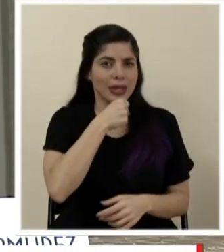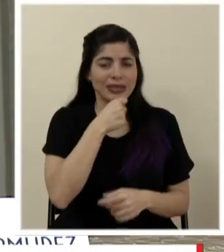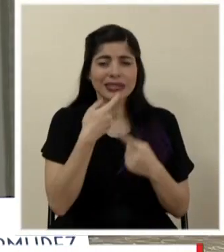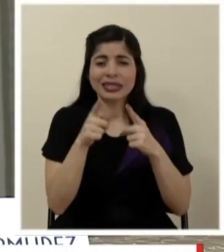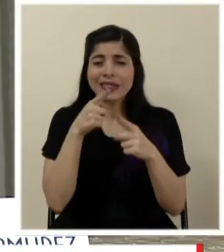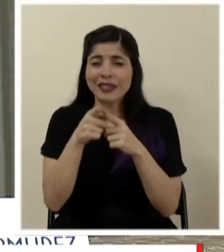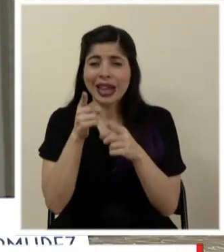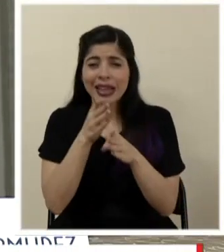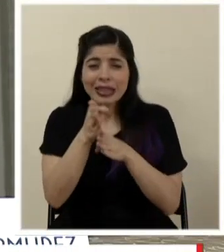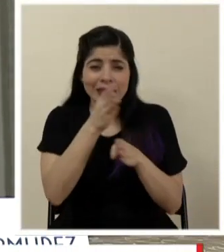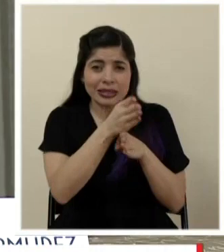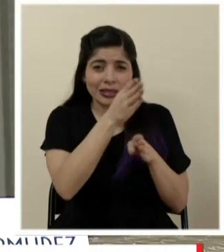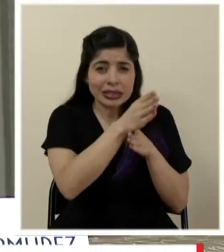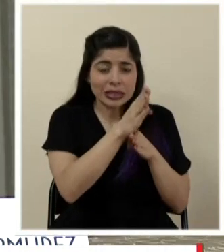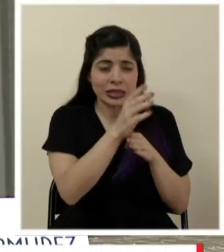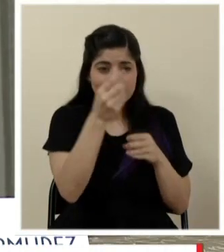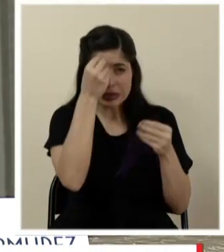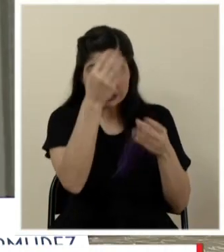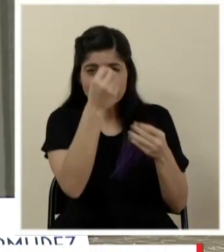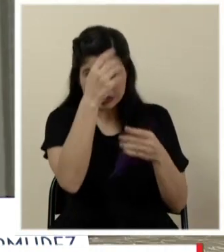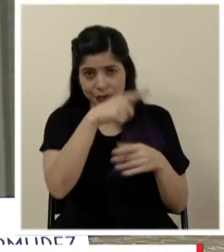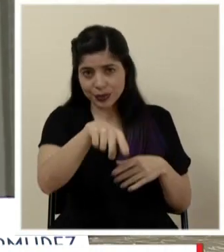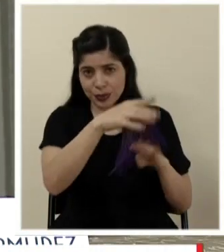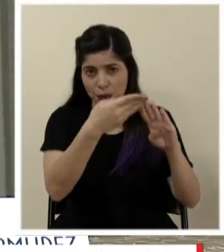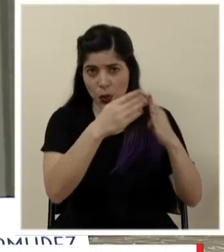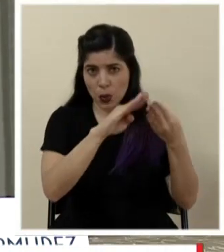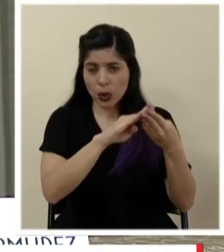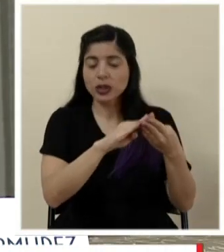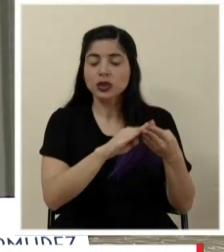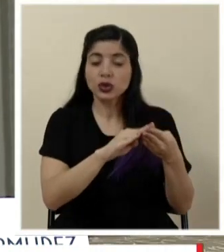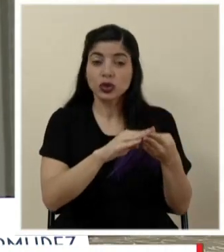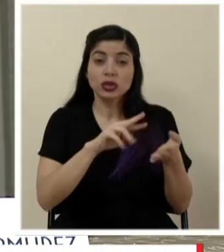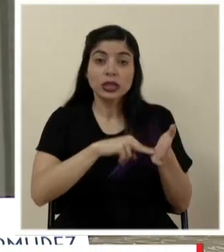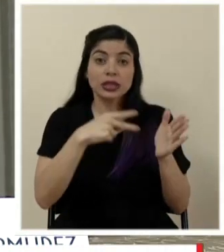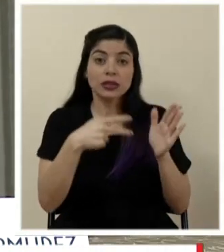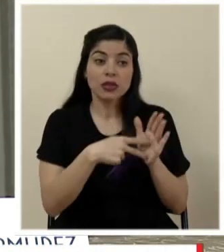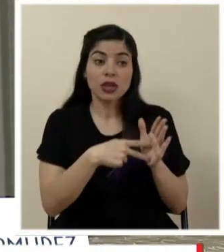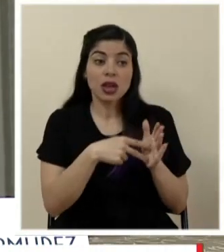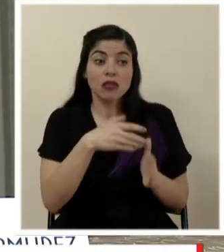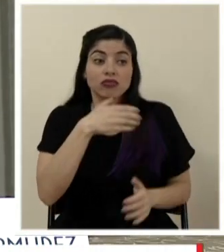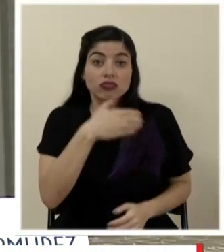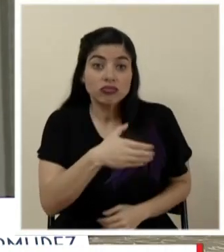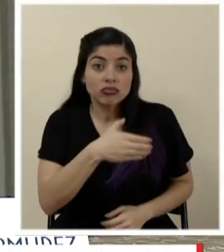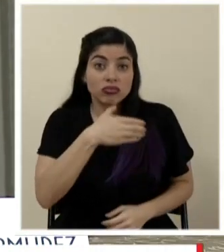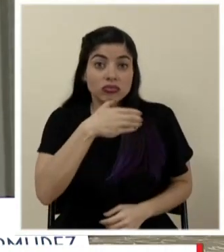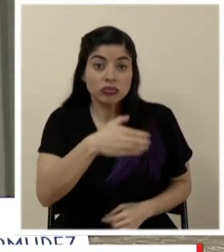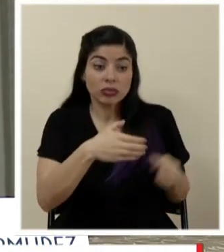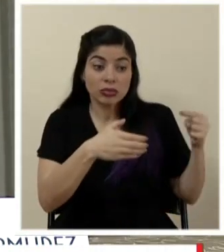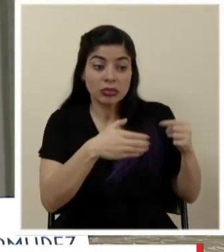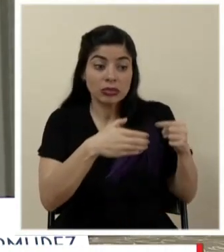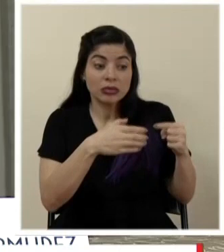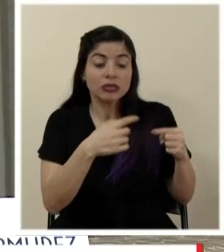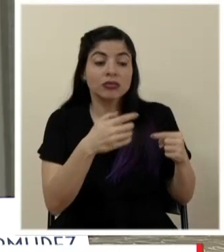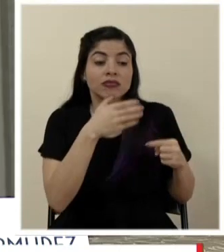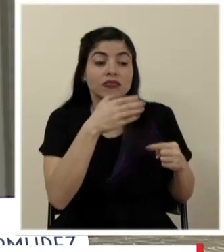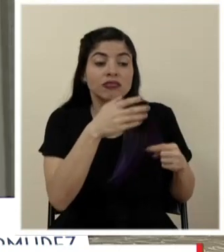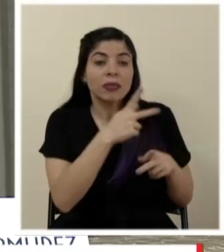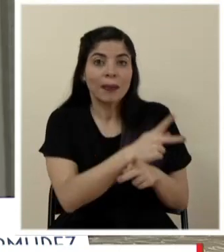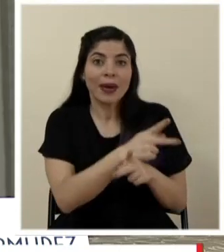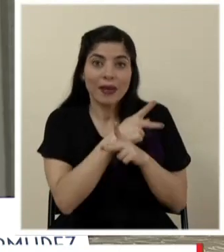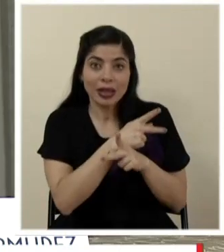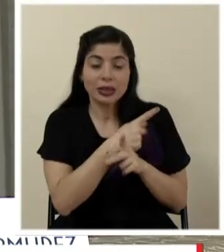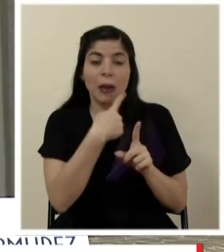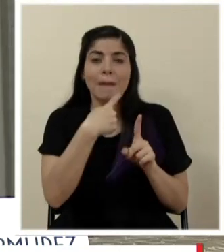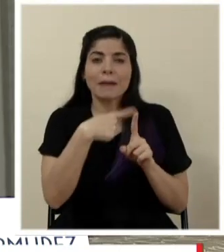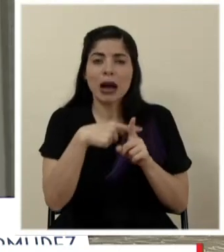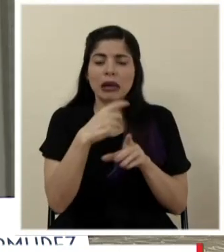que van directamente a esta población, de tal manera que las recomendaciones de prevención y asimismo todos